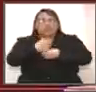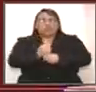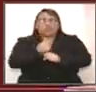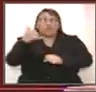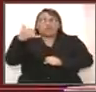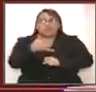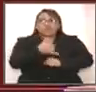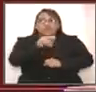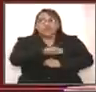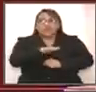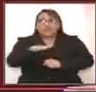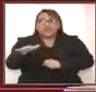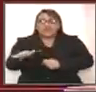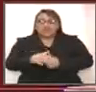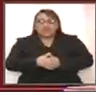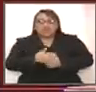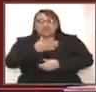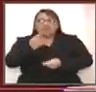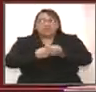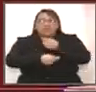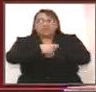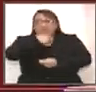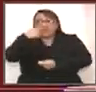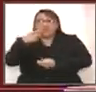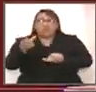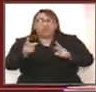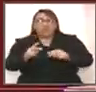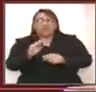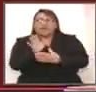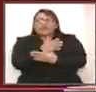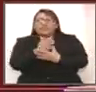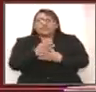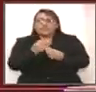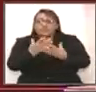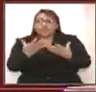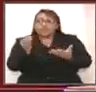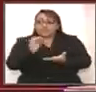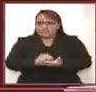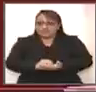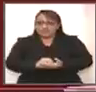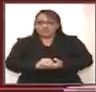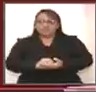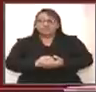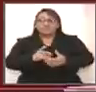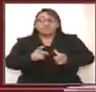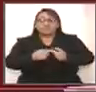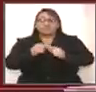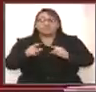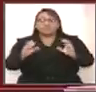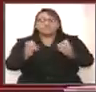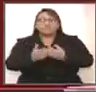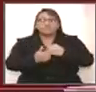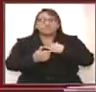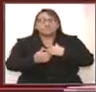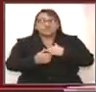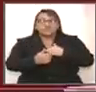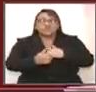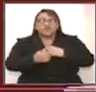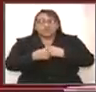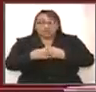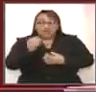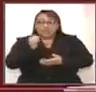violación sexual de menores de edad, tráfico de drogas agravado, entre otros muy graves. Desde entonces, este Congreso ha promulgado las